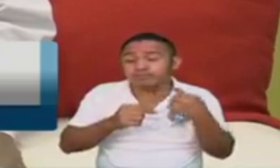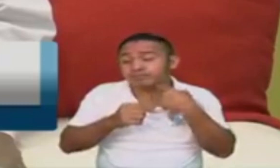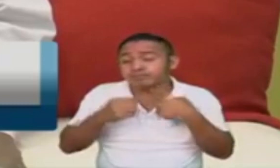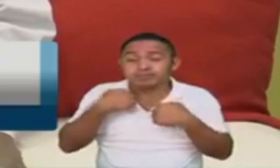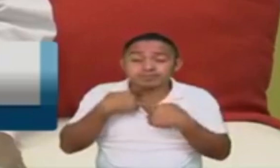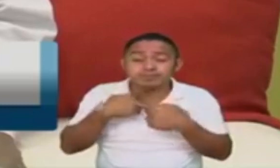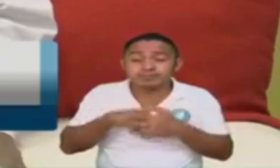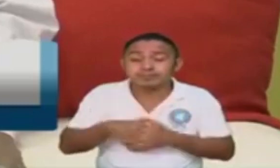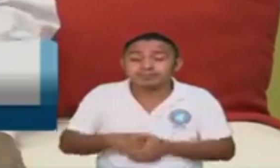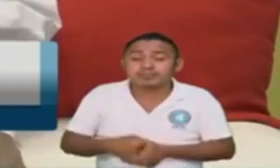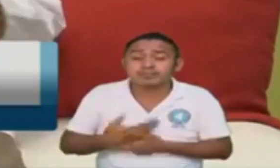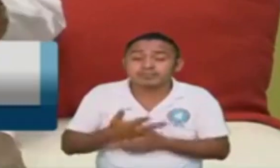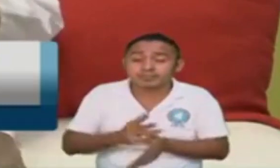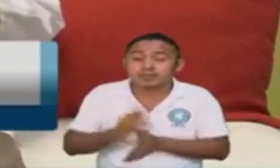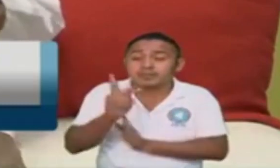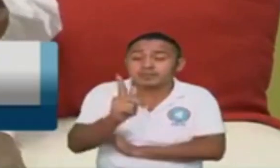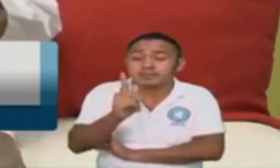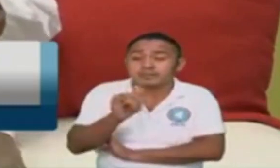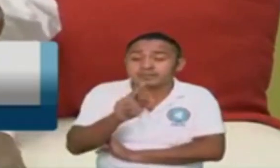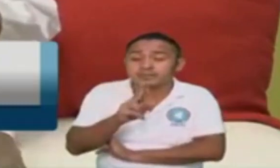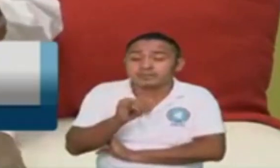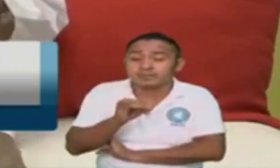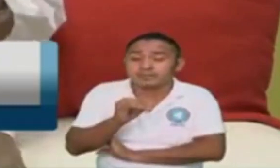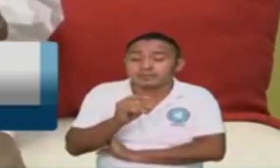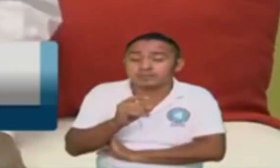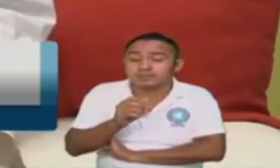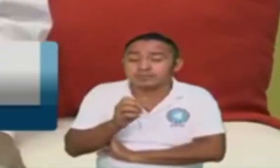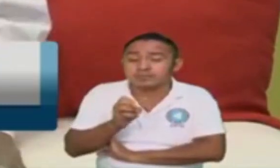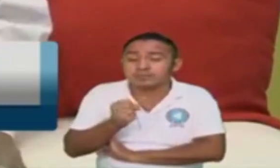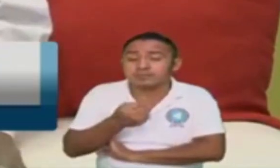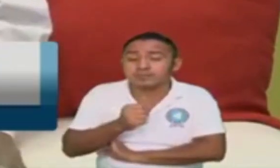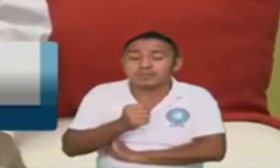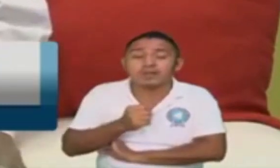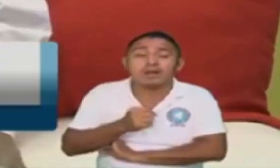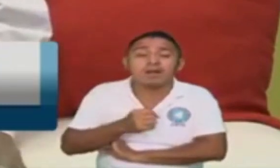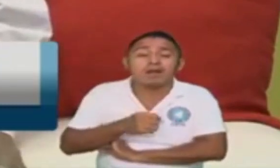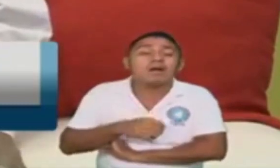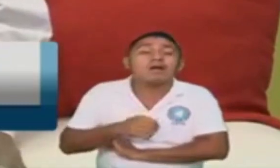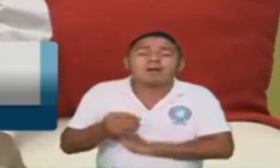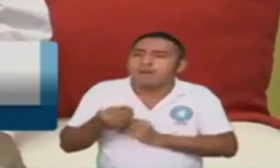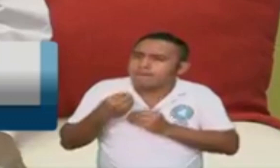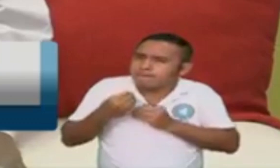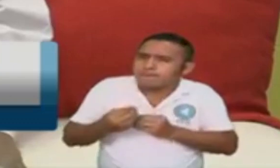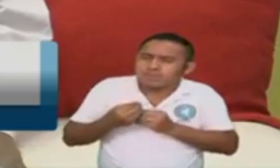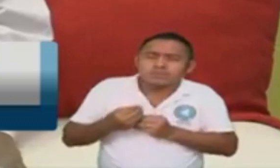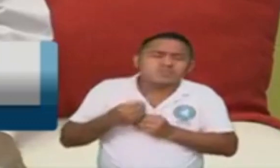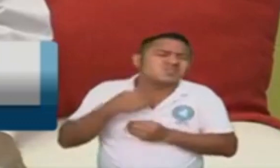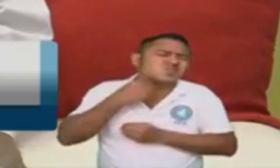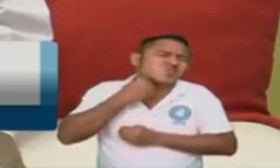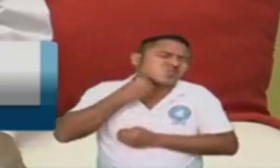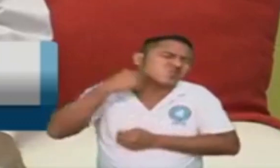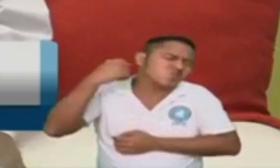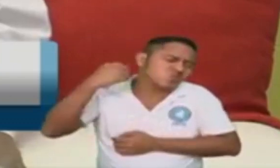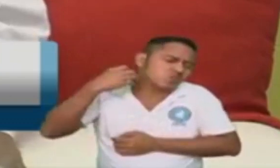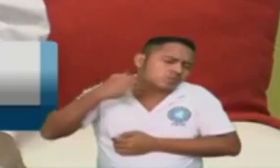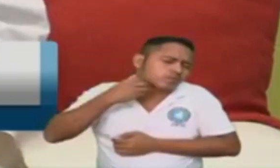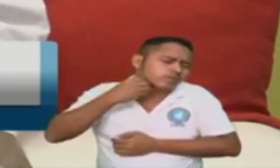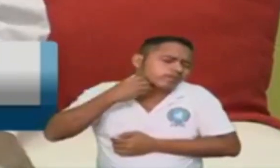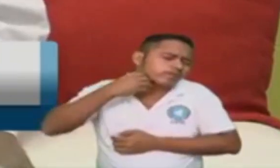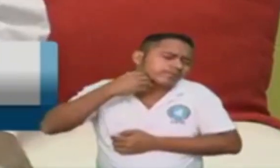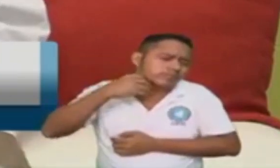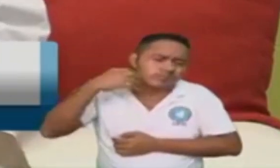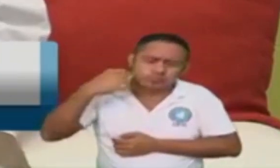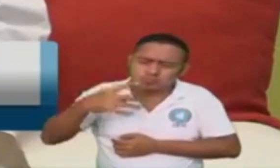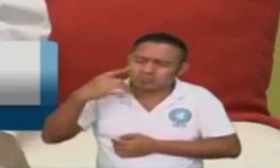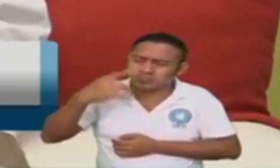y hacen que el tiroides crezca, se inflame. Muchas tiroiditis duelen, ¿no? Ese es un dato bien característico